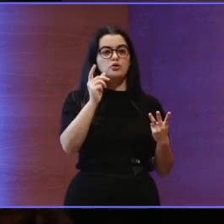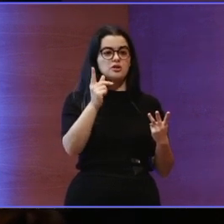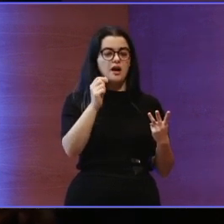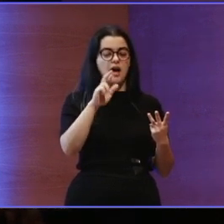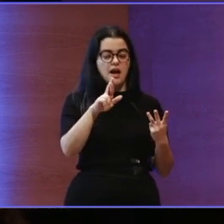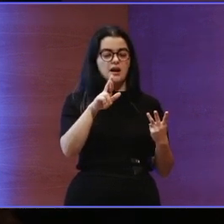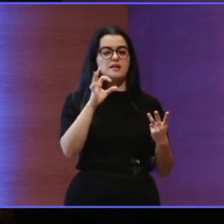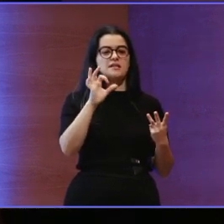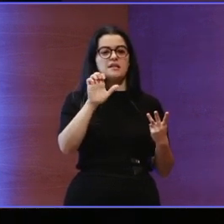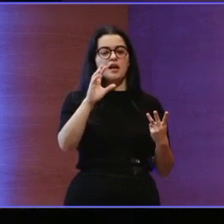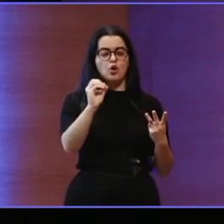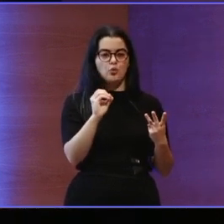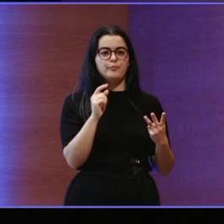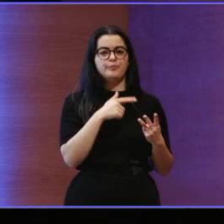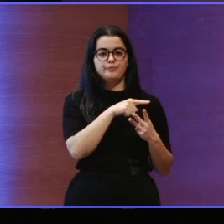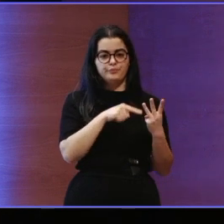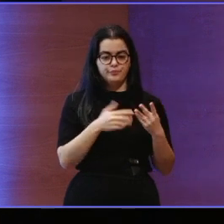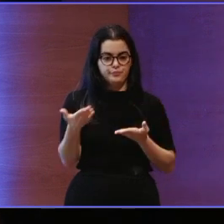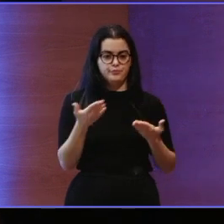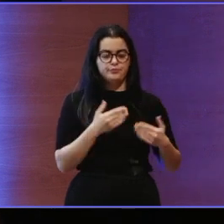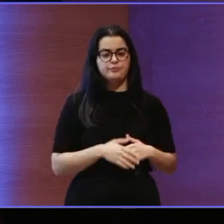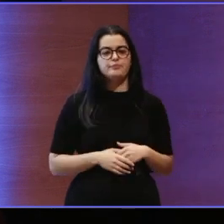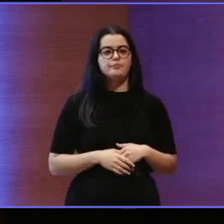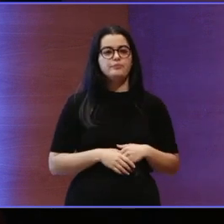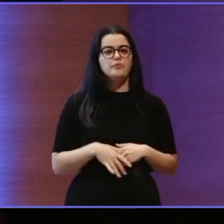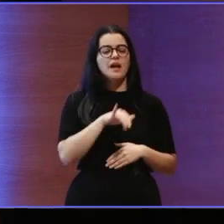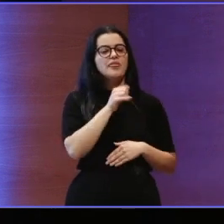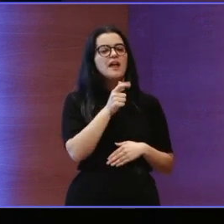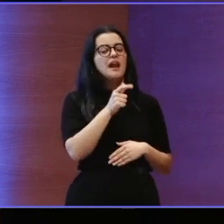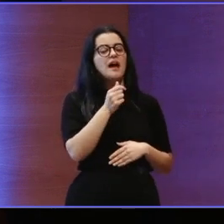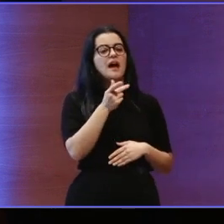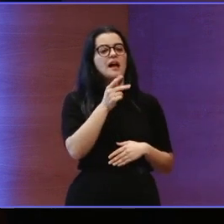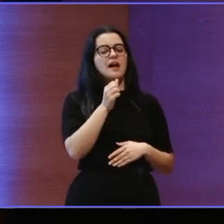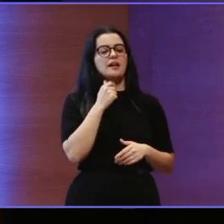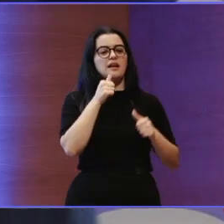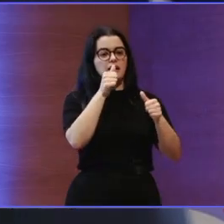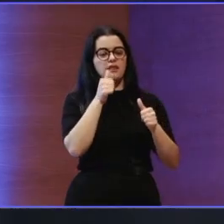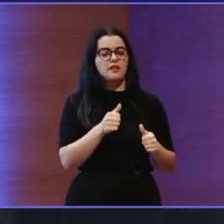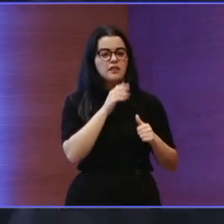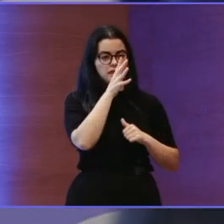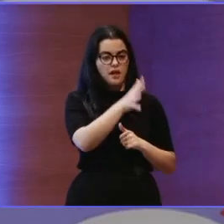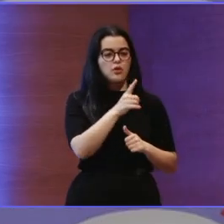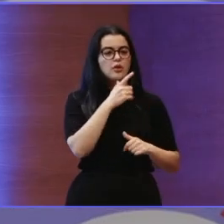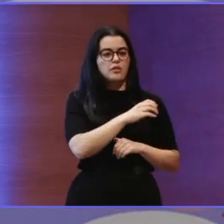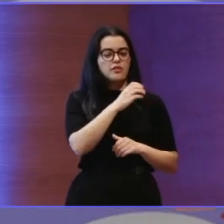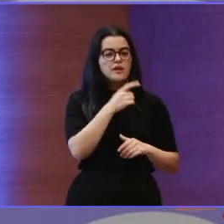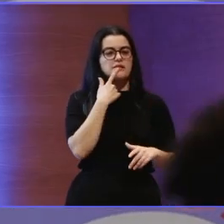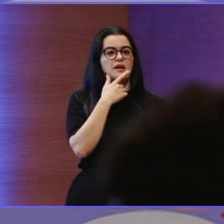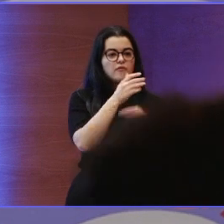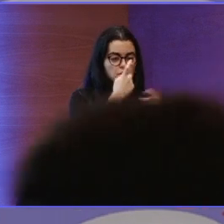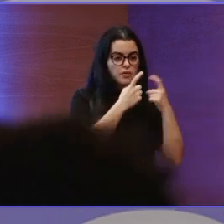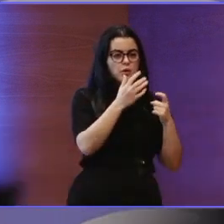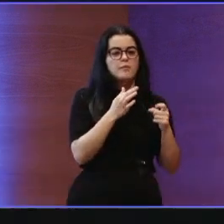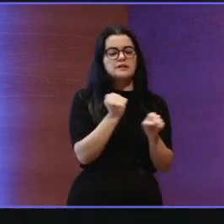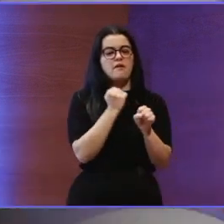allí dejamos la última libre vale bueno José bazala Cain es licenciado en ciencias de la información y tiene diploma en estudios avanzados en